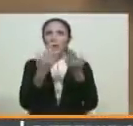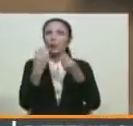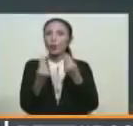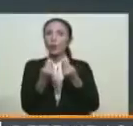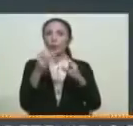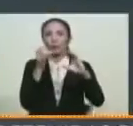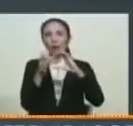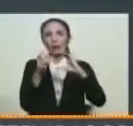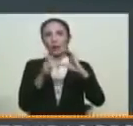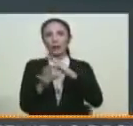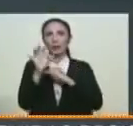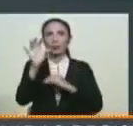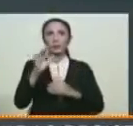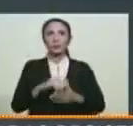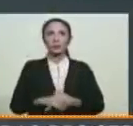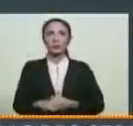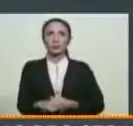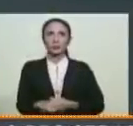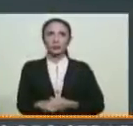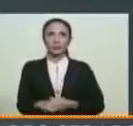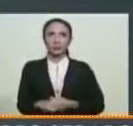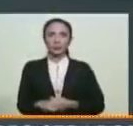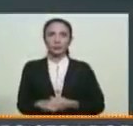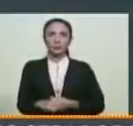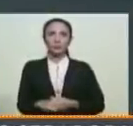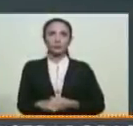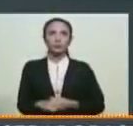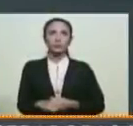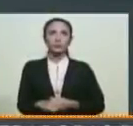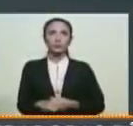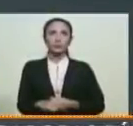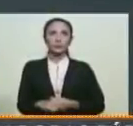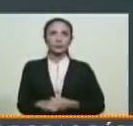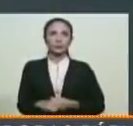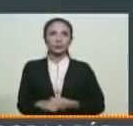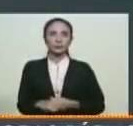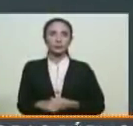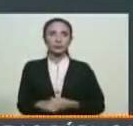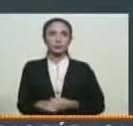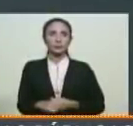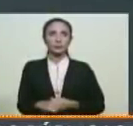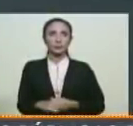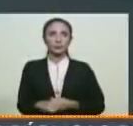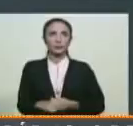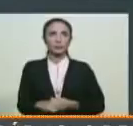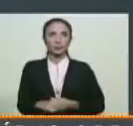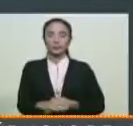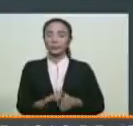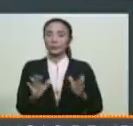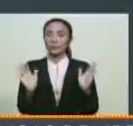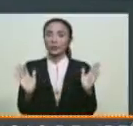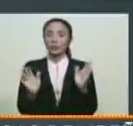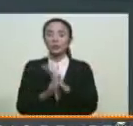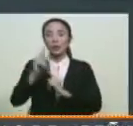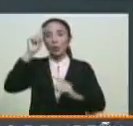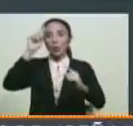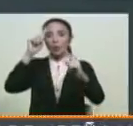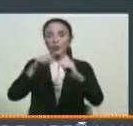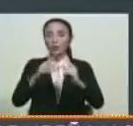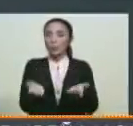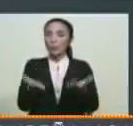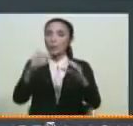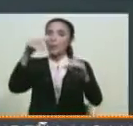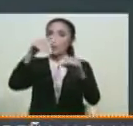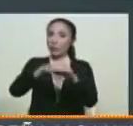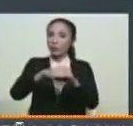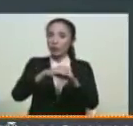Más felicidad. Mientras más votos, más prosperidad hacia el futuro. Esa es una clave. Vota